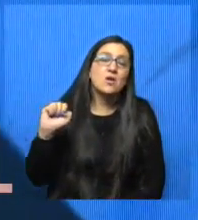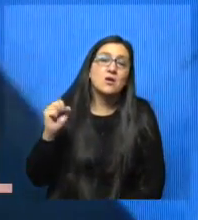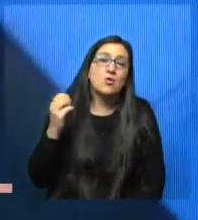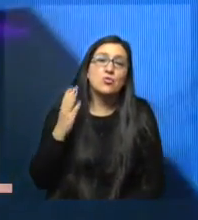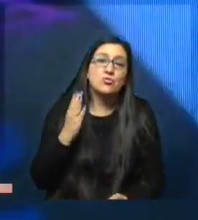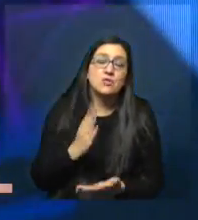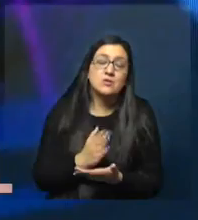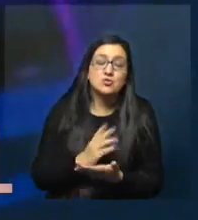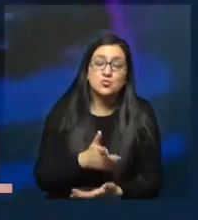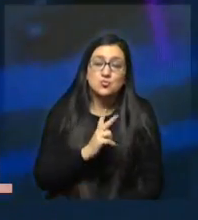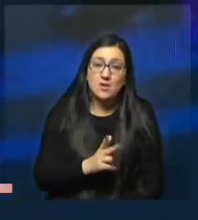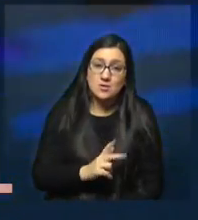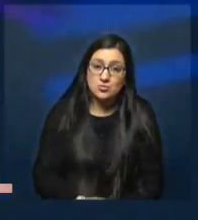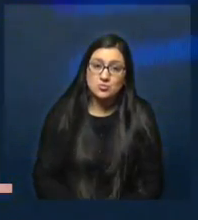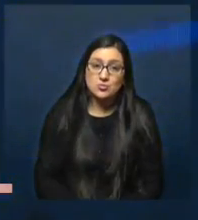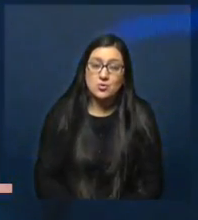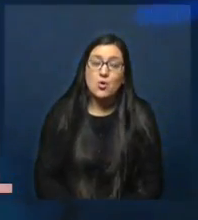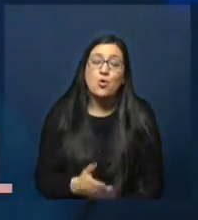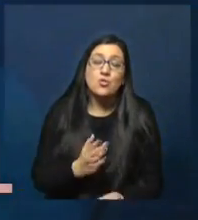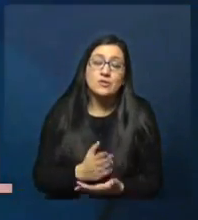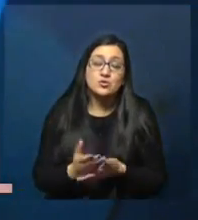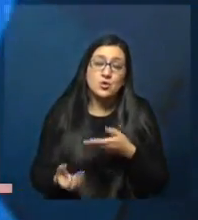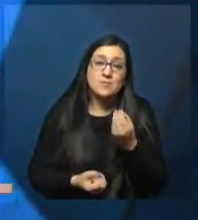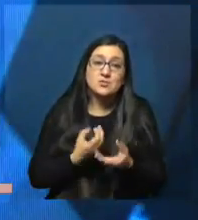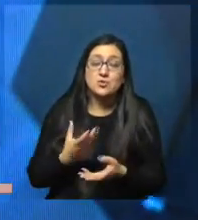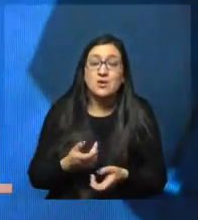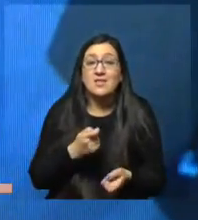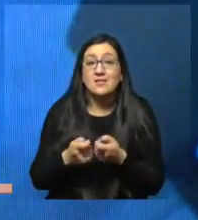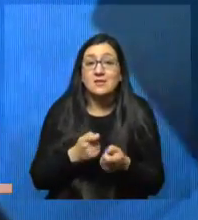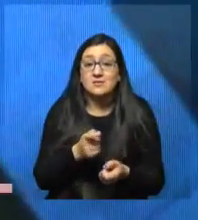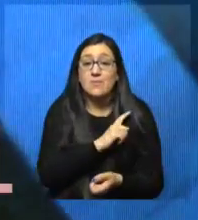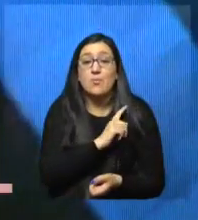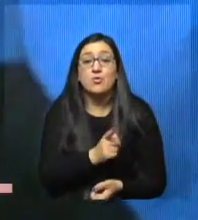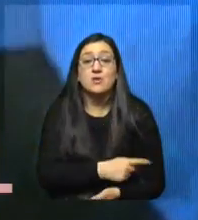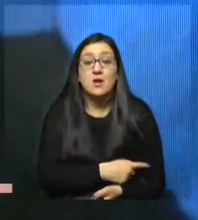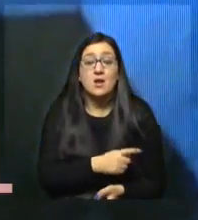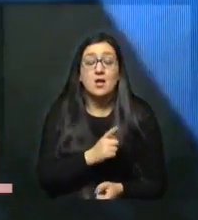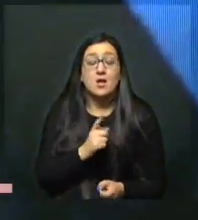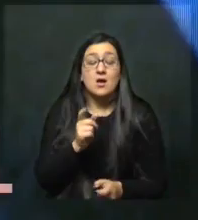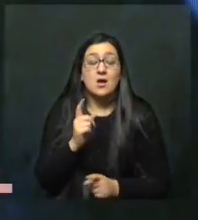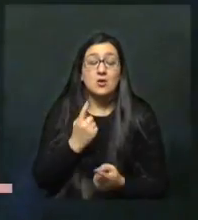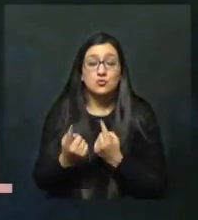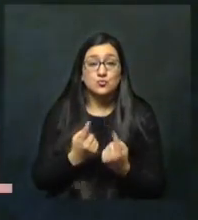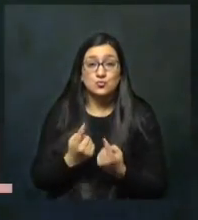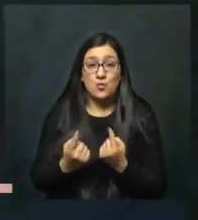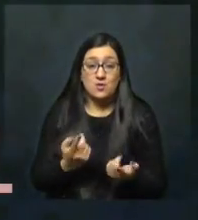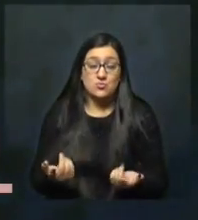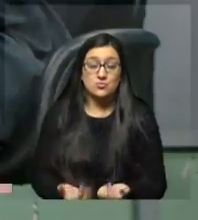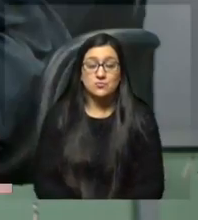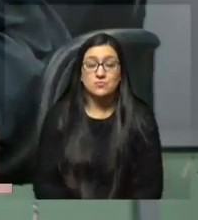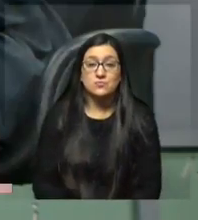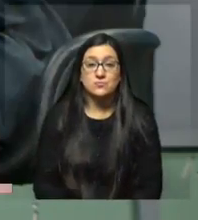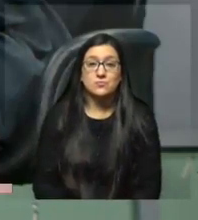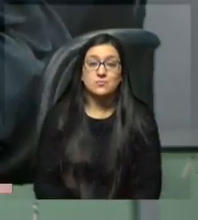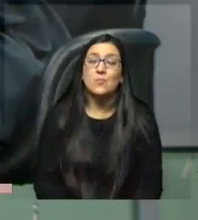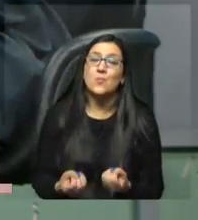que no violenten los derechos de los usuarios. O sea, la estrategia es empoderar al usuario frente a esa moderación de contenido que se nos está yendo de las manos. Bueno,